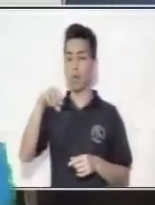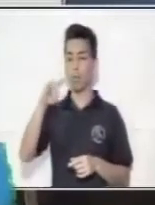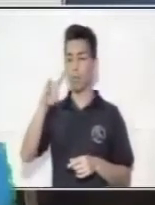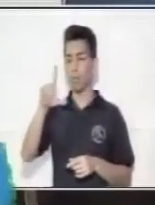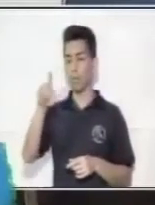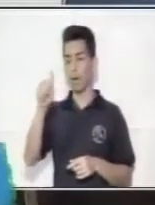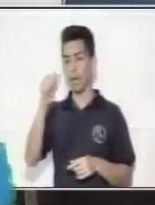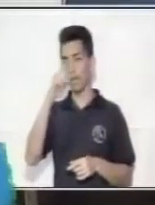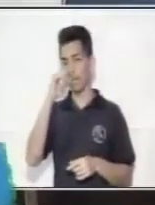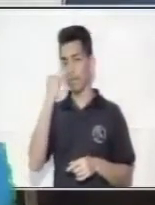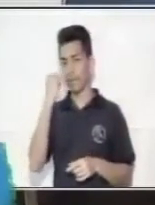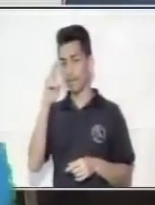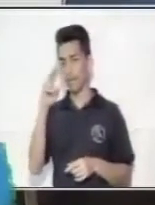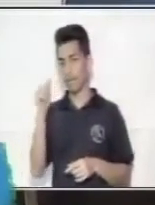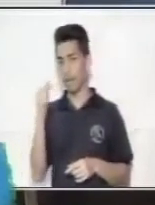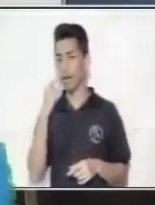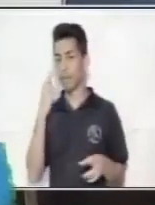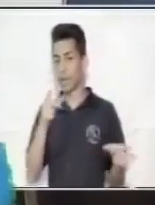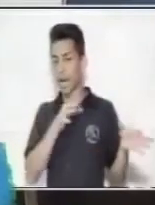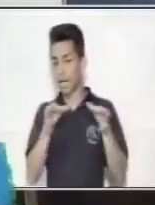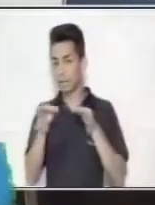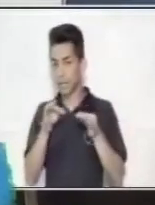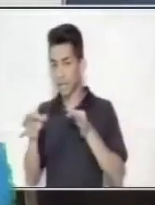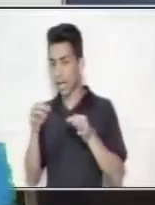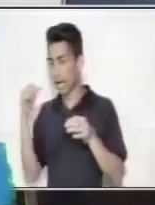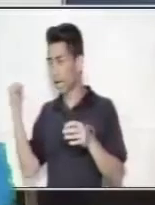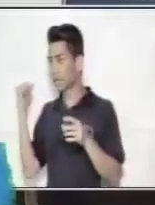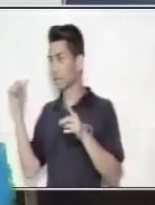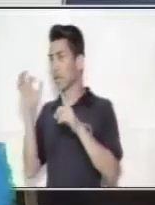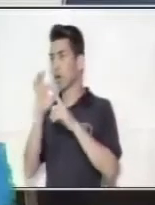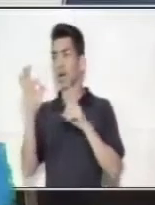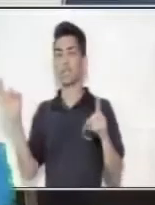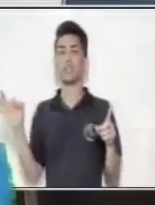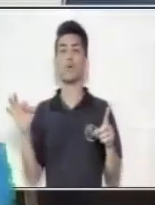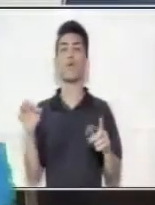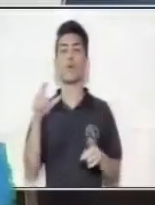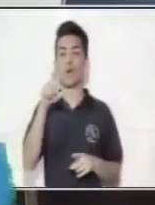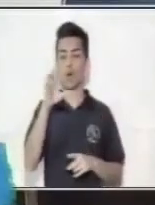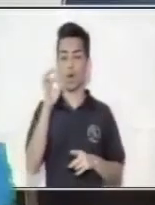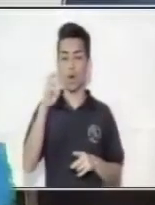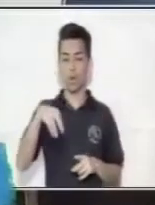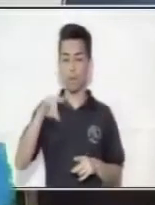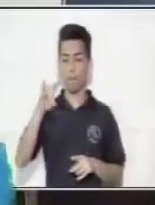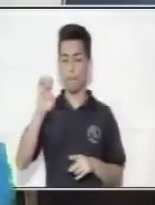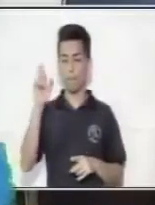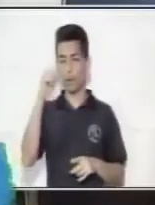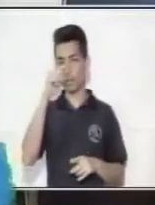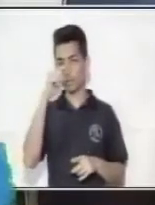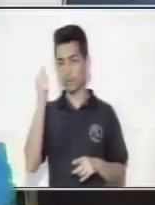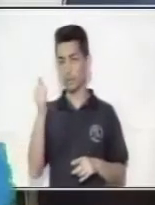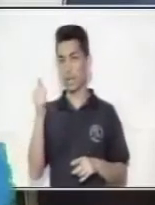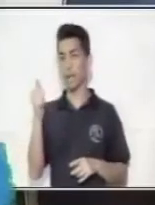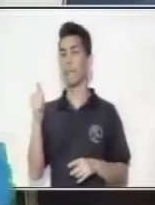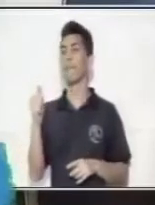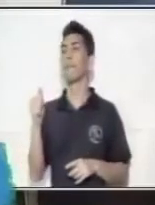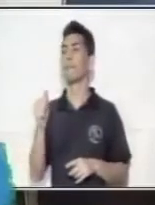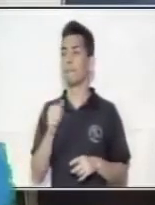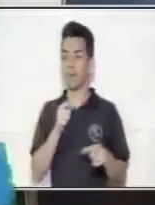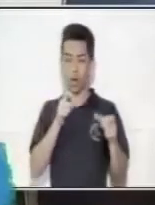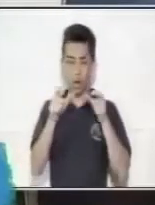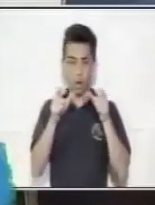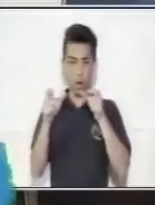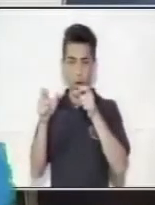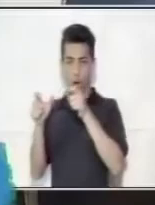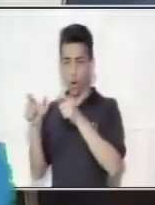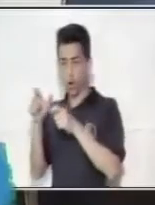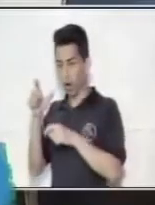podemos identificar y podemos explicar que esta oración es una oración compuesta coordinada, porque